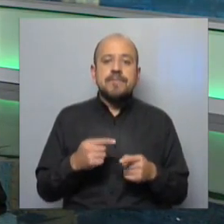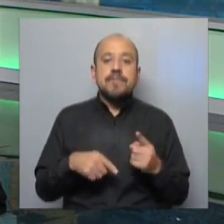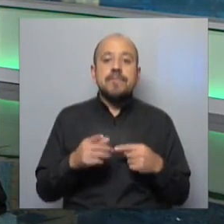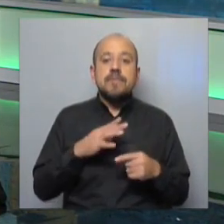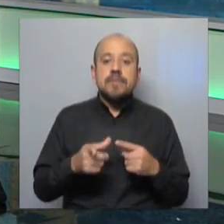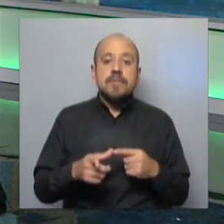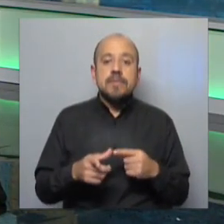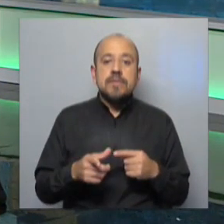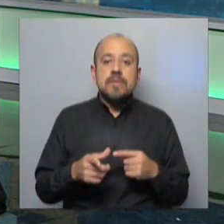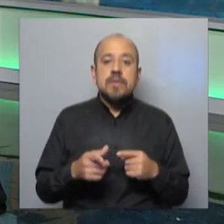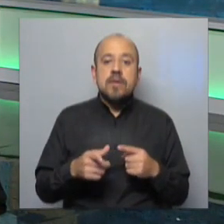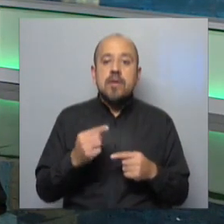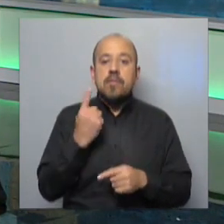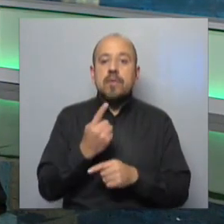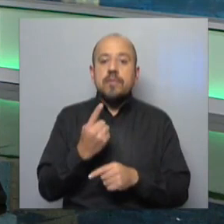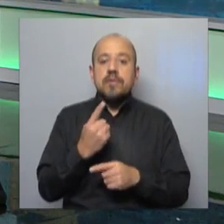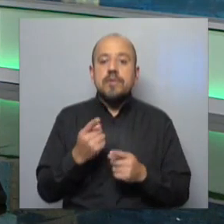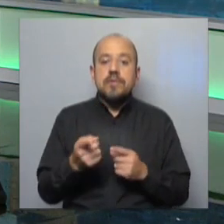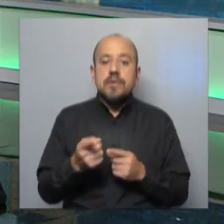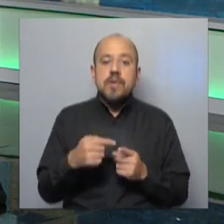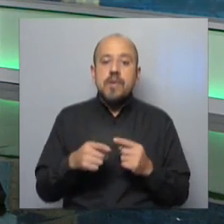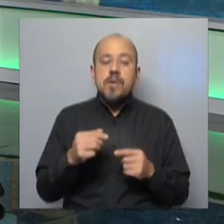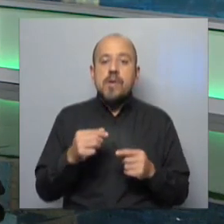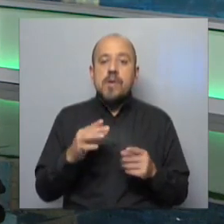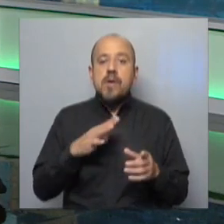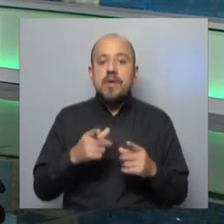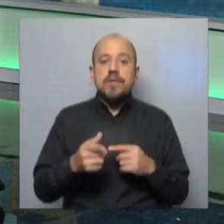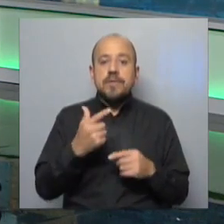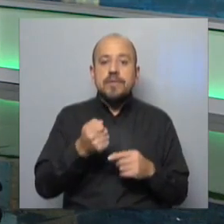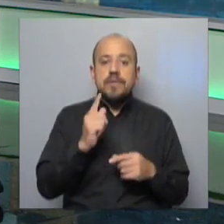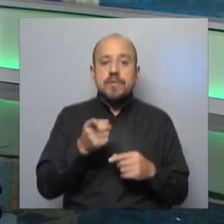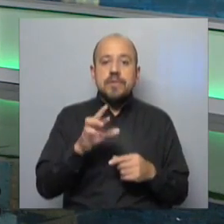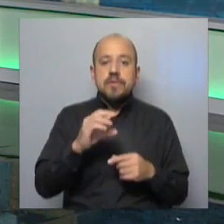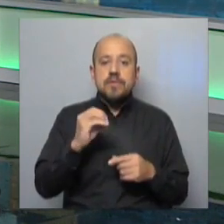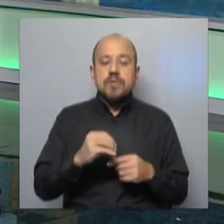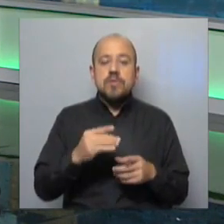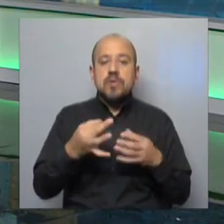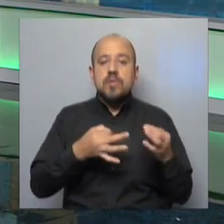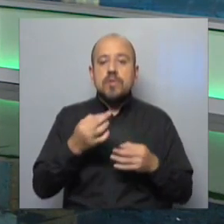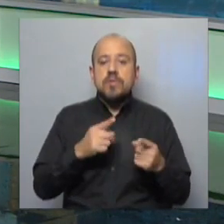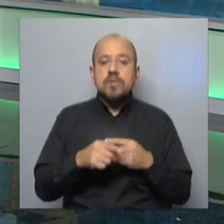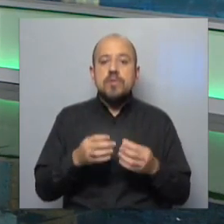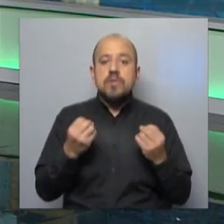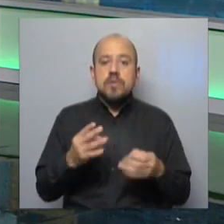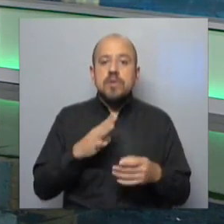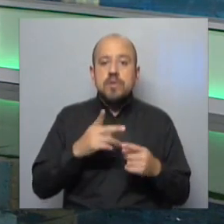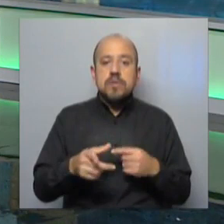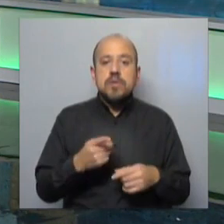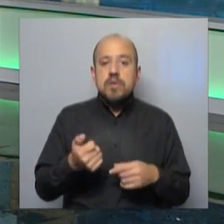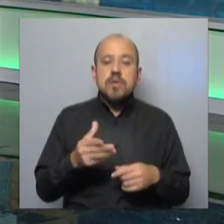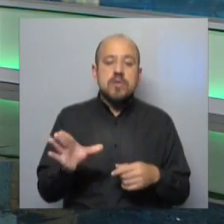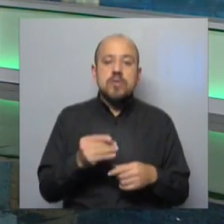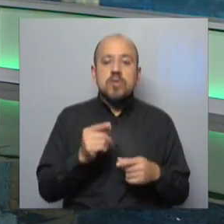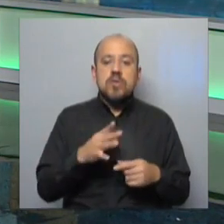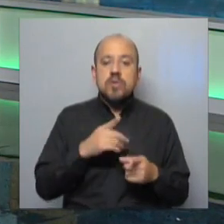concentrarnos en sus efectos el primero tiene que ver con la utilización de agroquímicos un gran problema en nuestro país porque afecta a casi todo lo que está